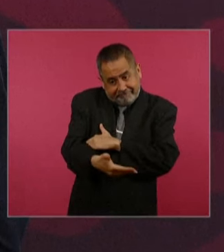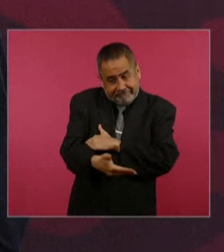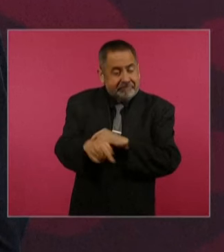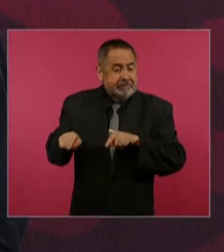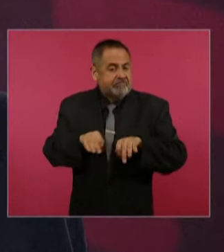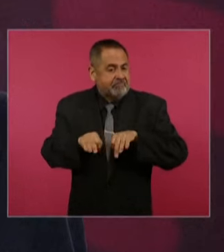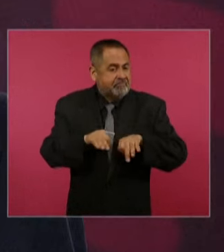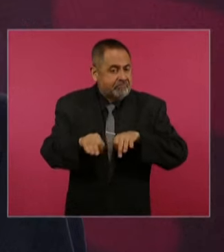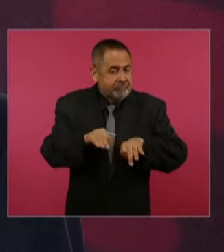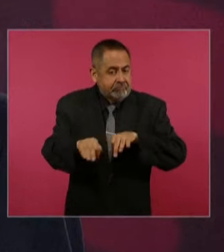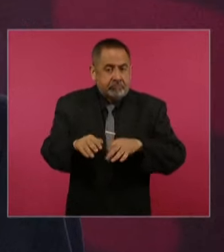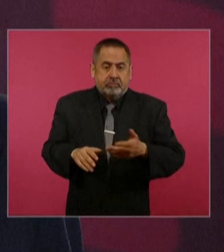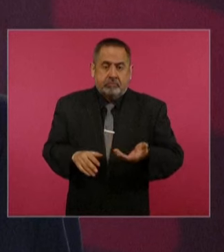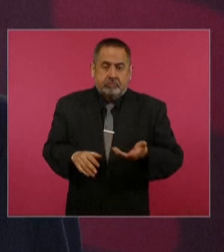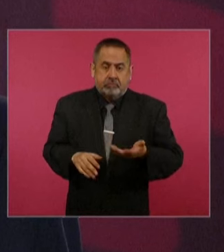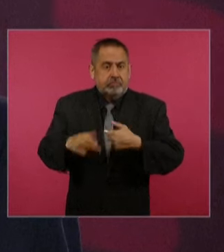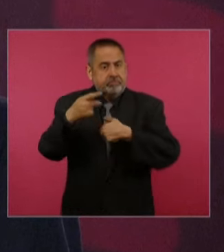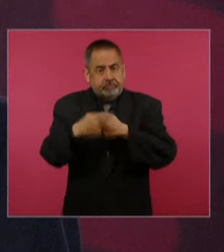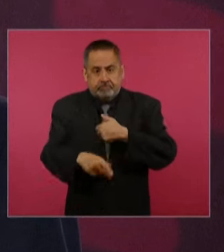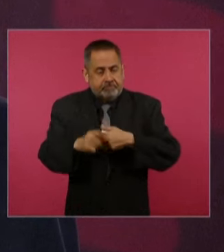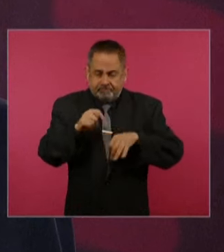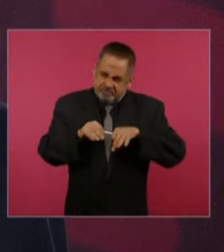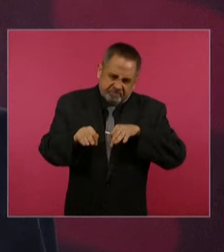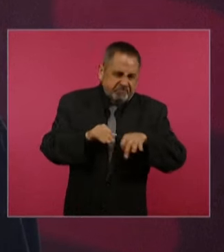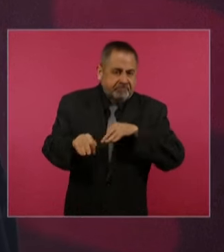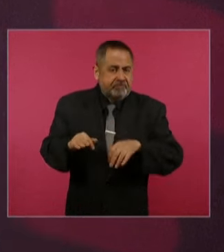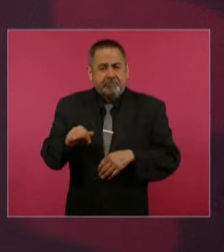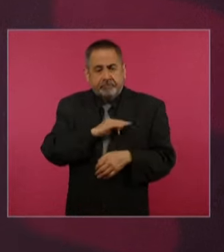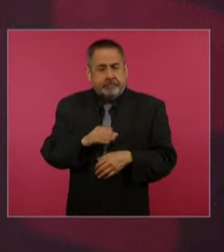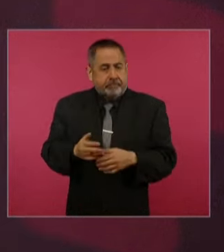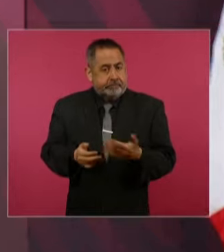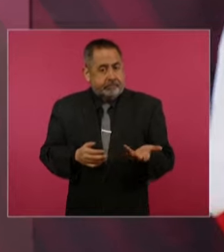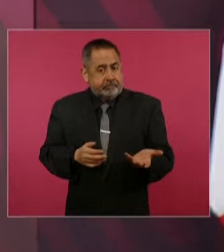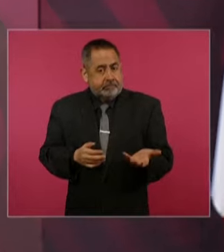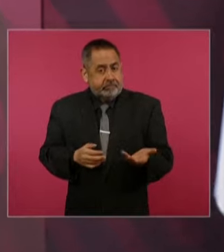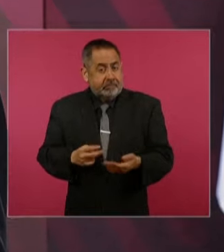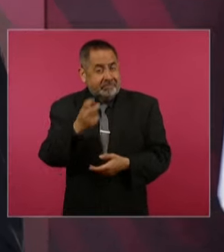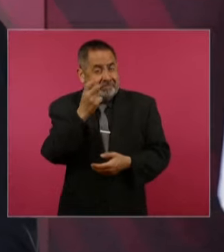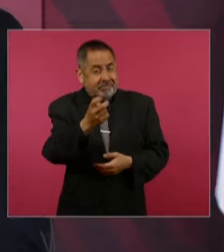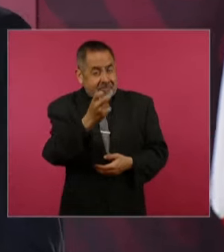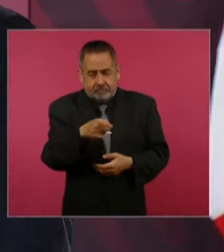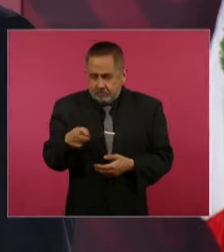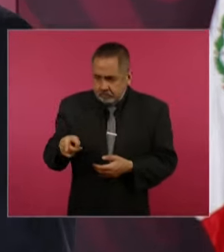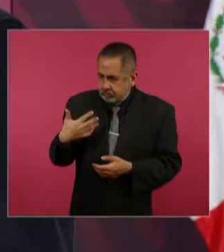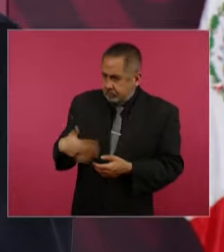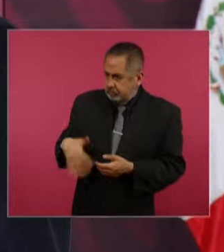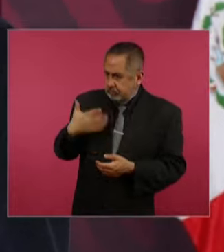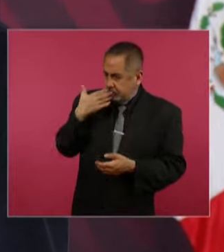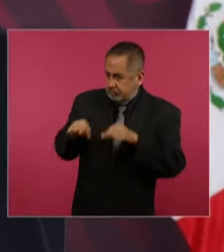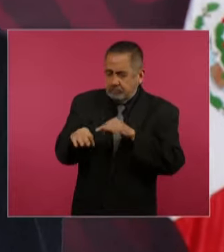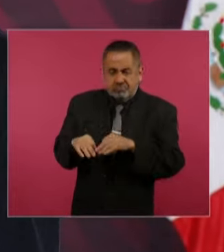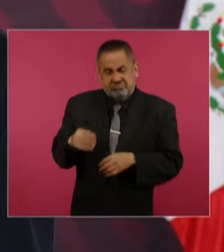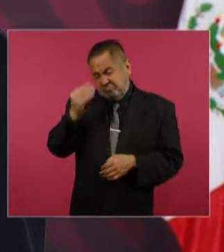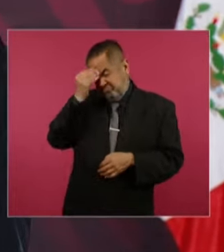medianoche trabajos muy riesgosos y que por eso no merecen ser